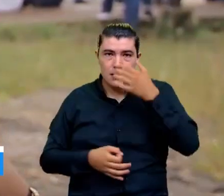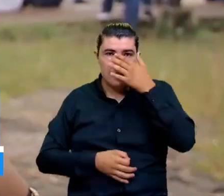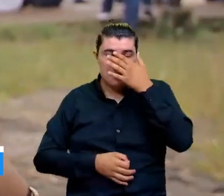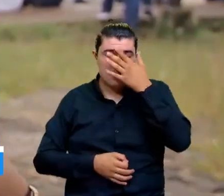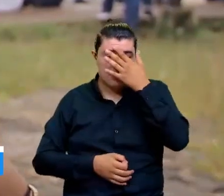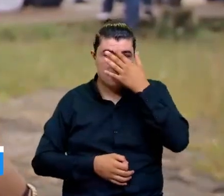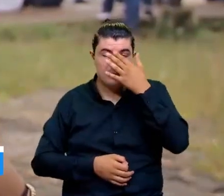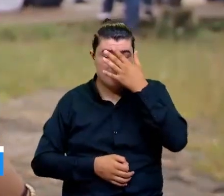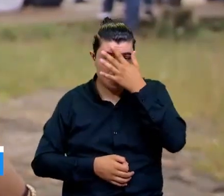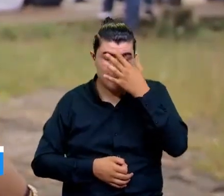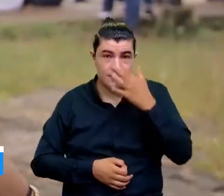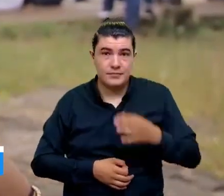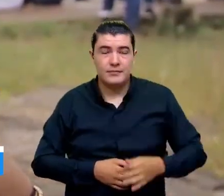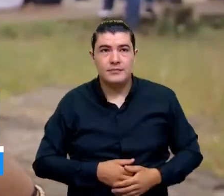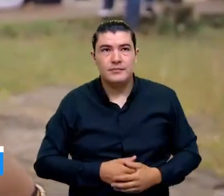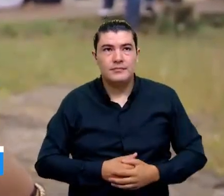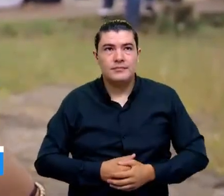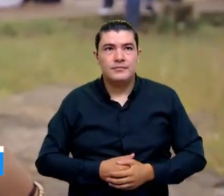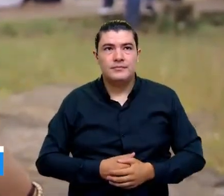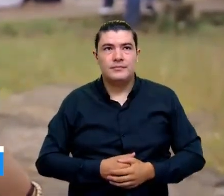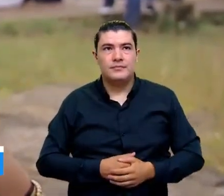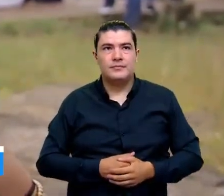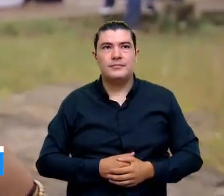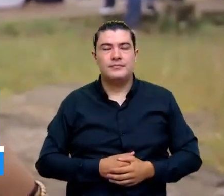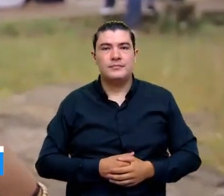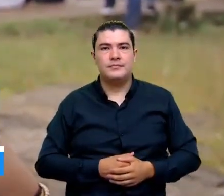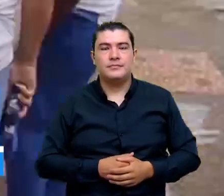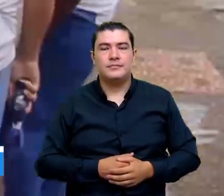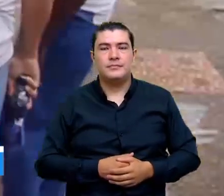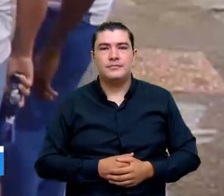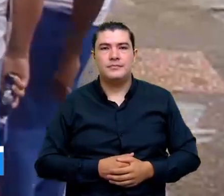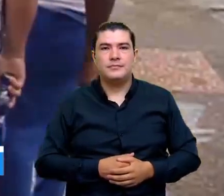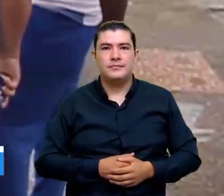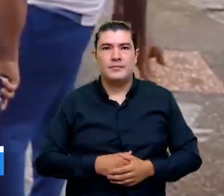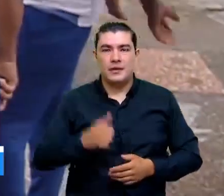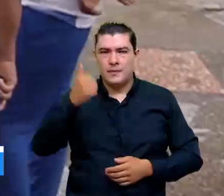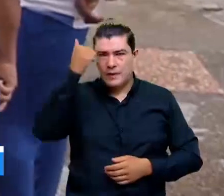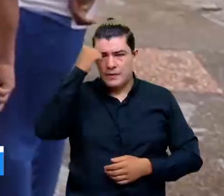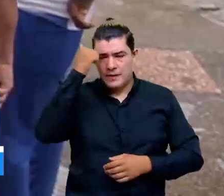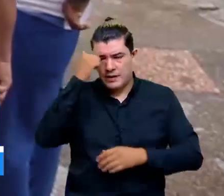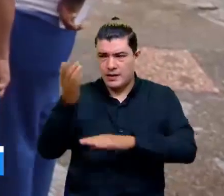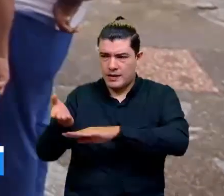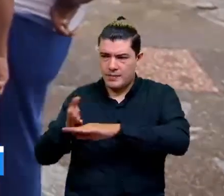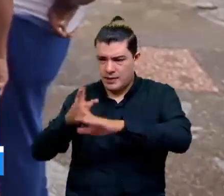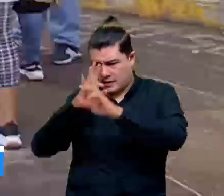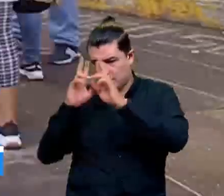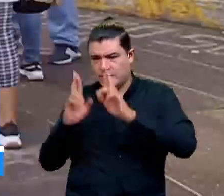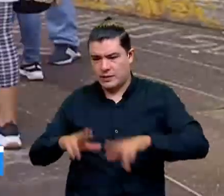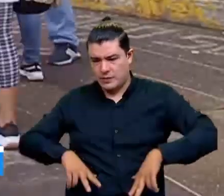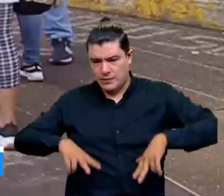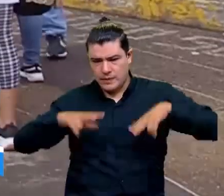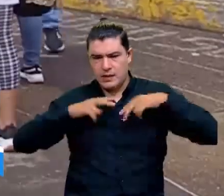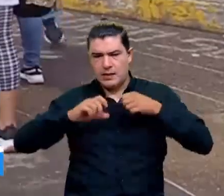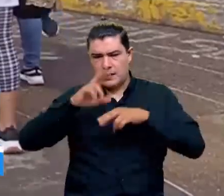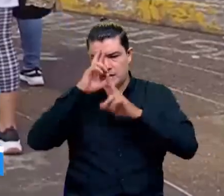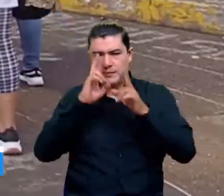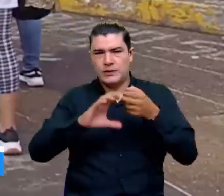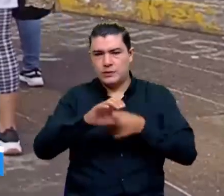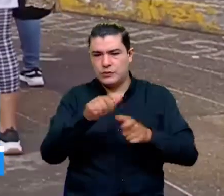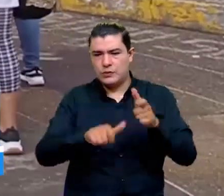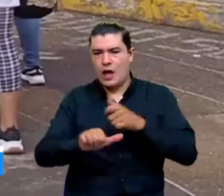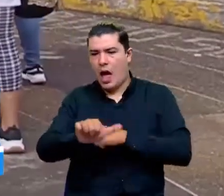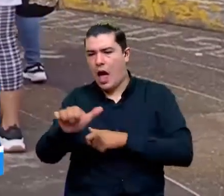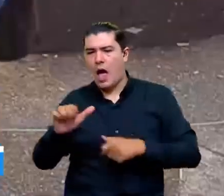que reclama es el derecho a la vida, el respeto por los ciudadanos y ciudadanas y las garantías por parte del